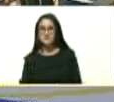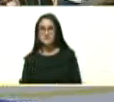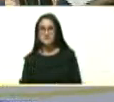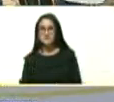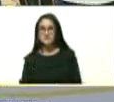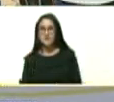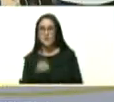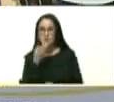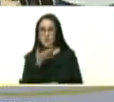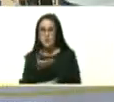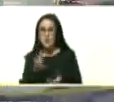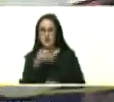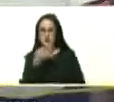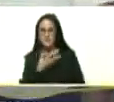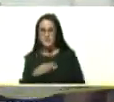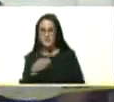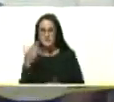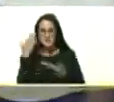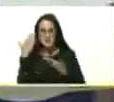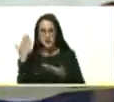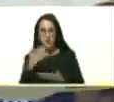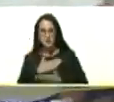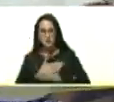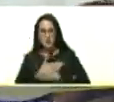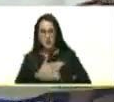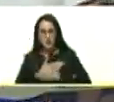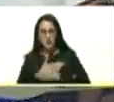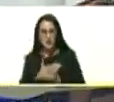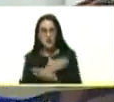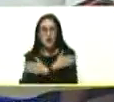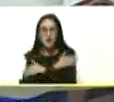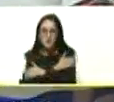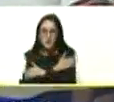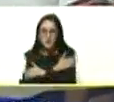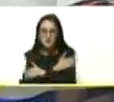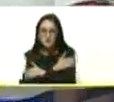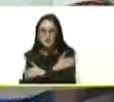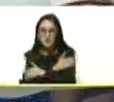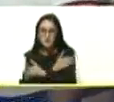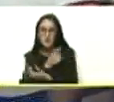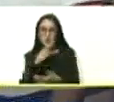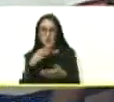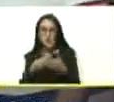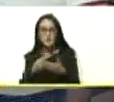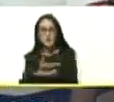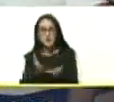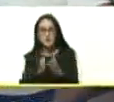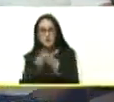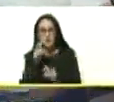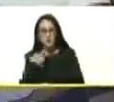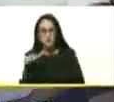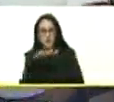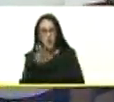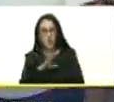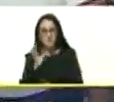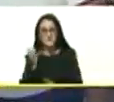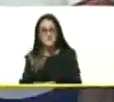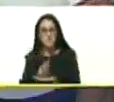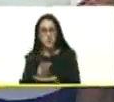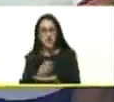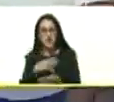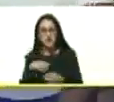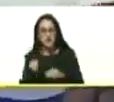Bueno, muy buenas tardes, presidente. Un saludo solidario, un abrazo fraterno en nombre de todo el pueblo del estado de Monagas, de la